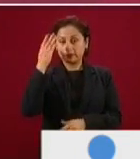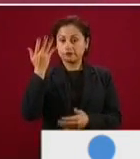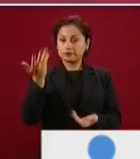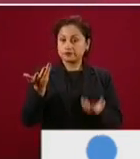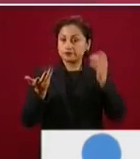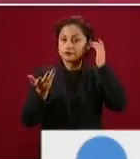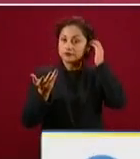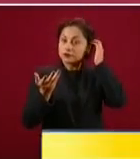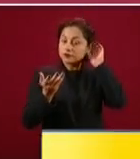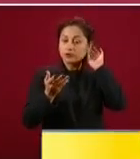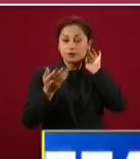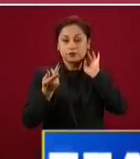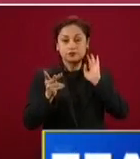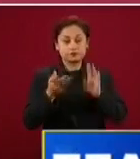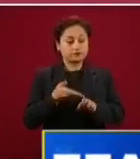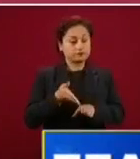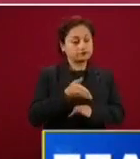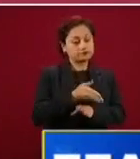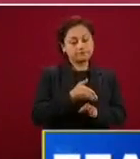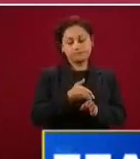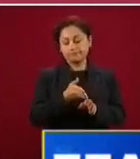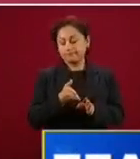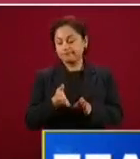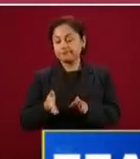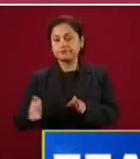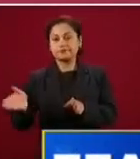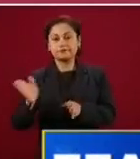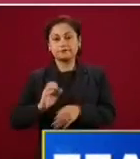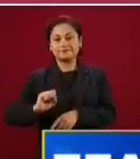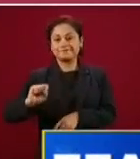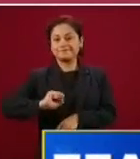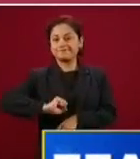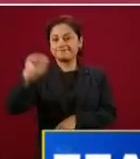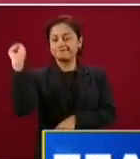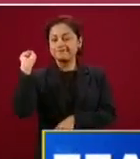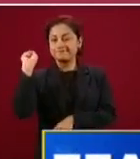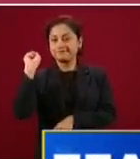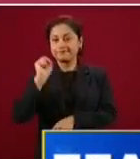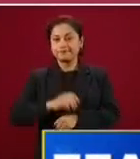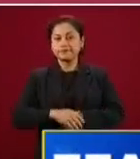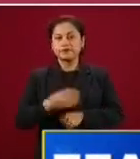que se venía presentando. Se elevó mucho la incidencia delictiva,